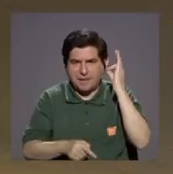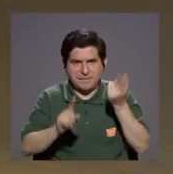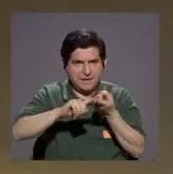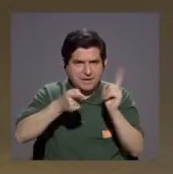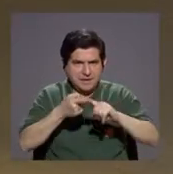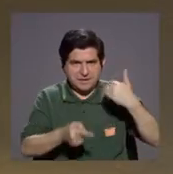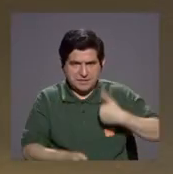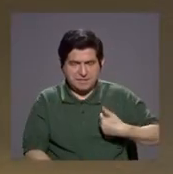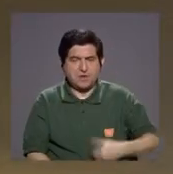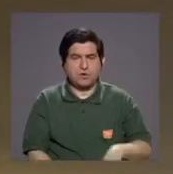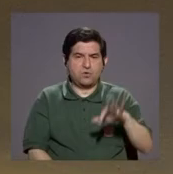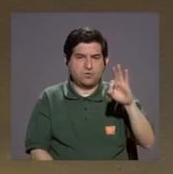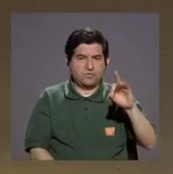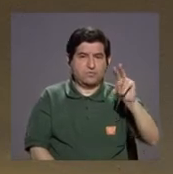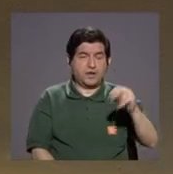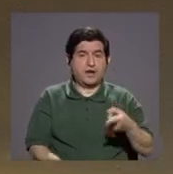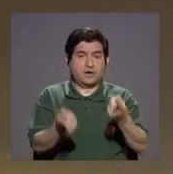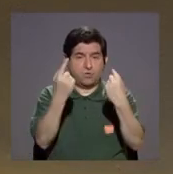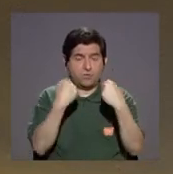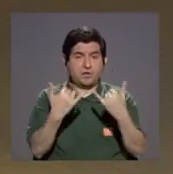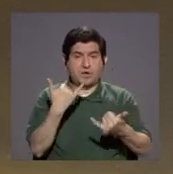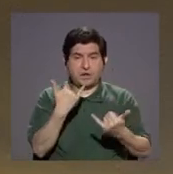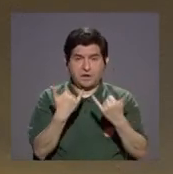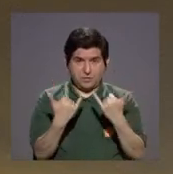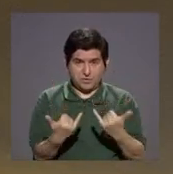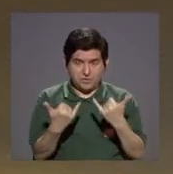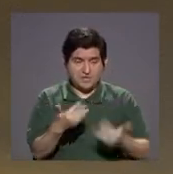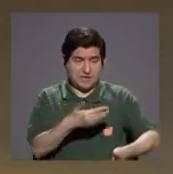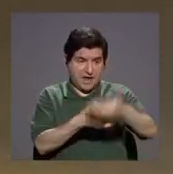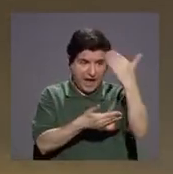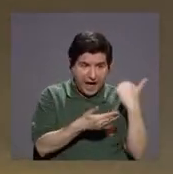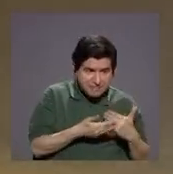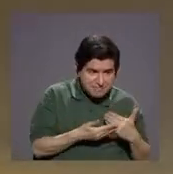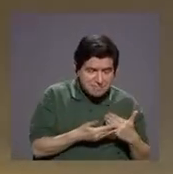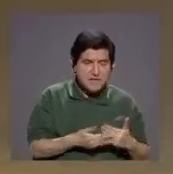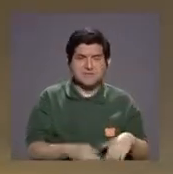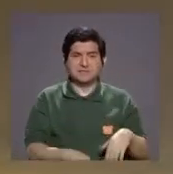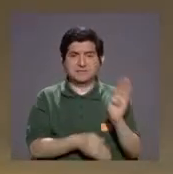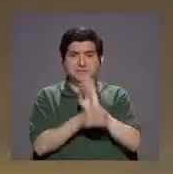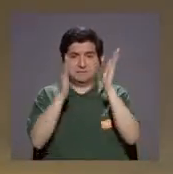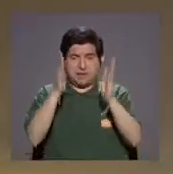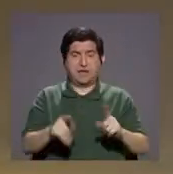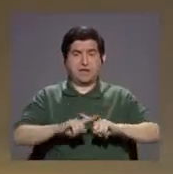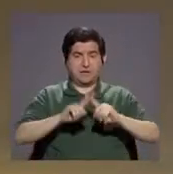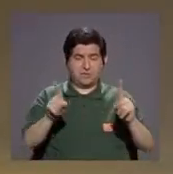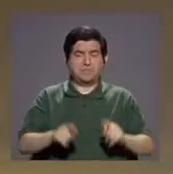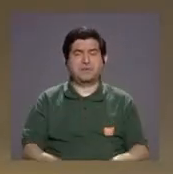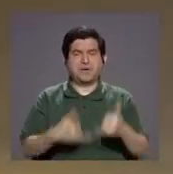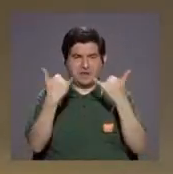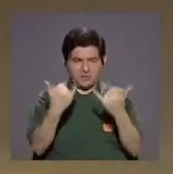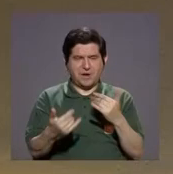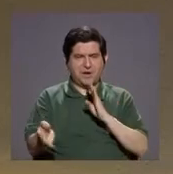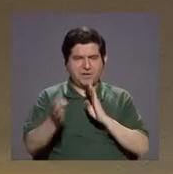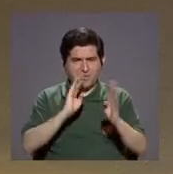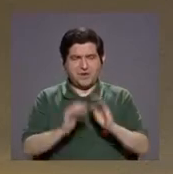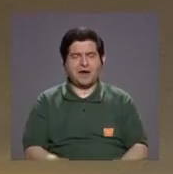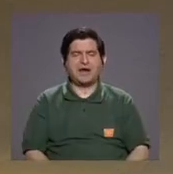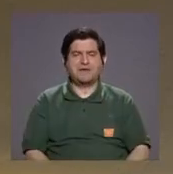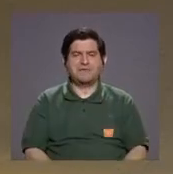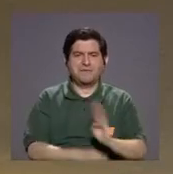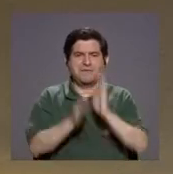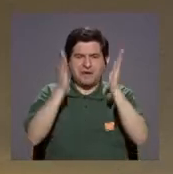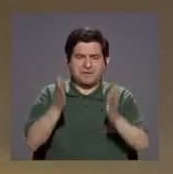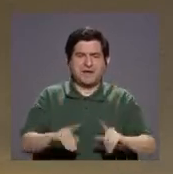don franco viendo aquí muchas veces como banquero ahora no esto no está hablando como banquero en otro ámbito